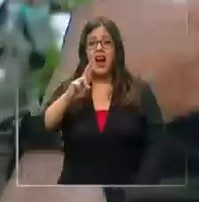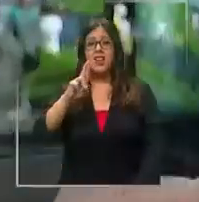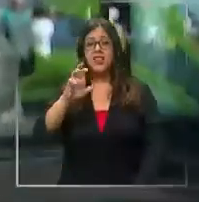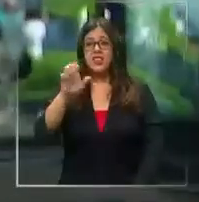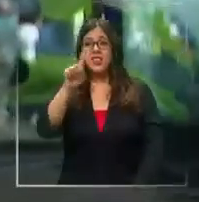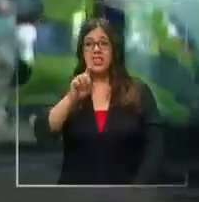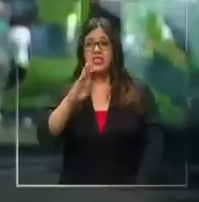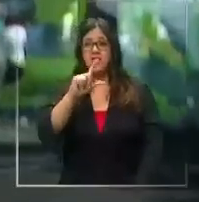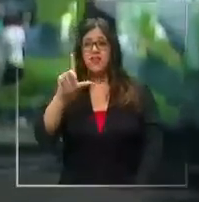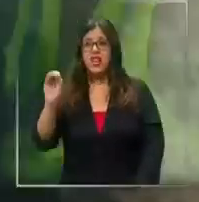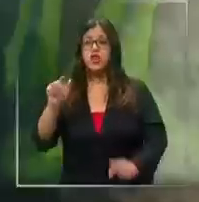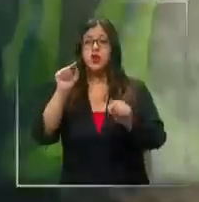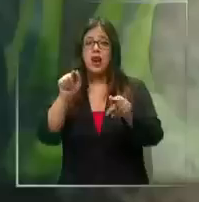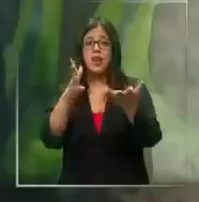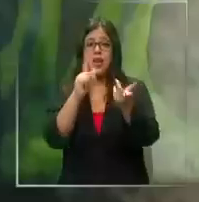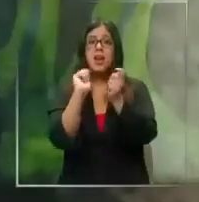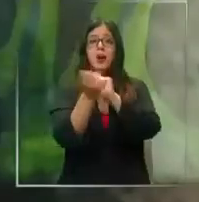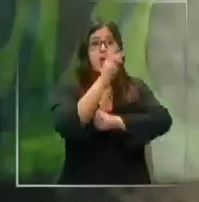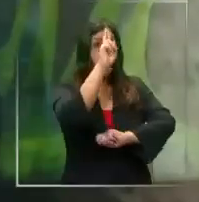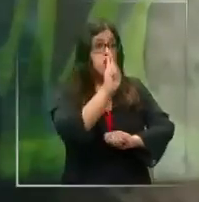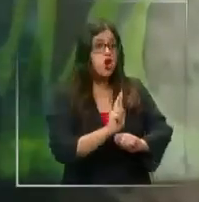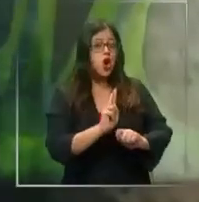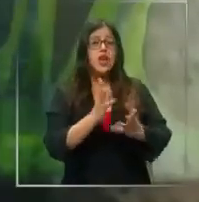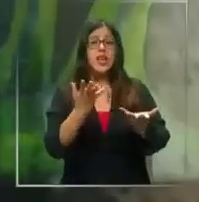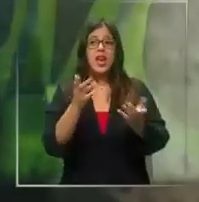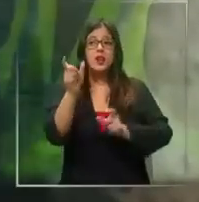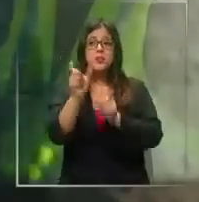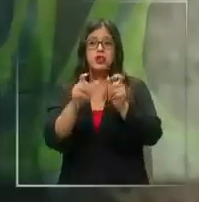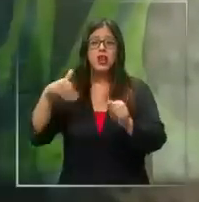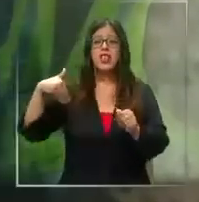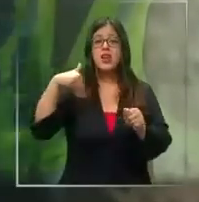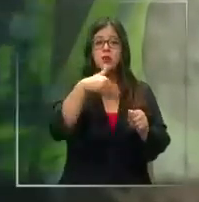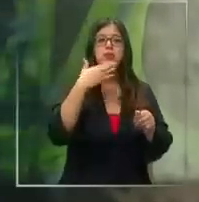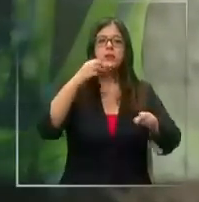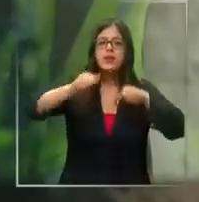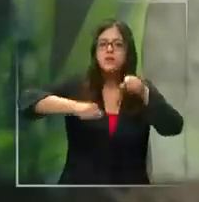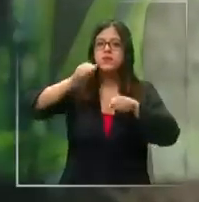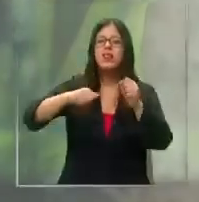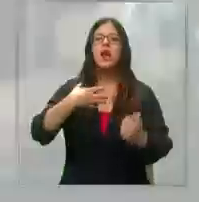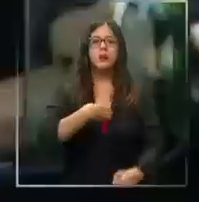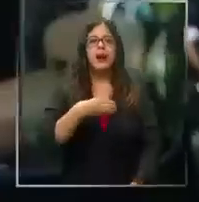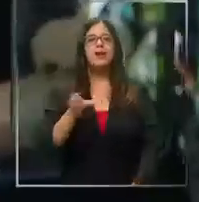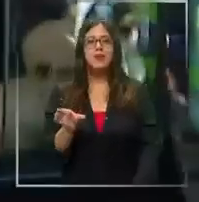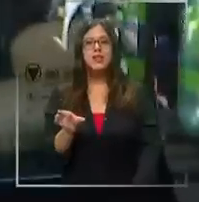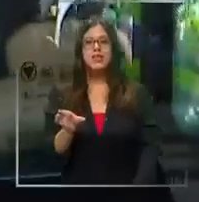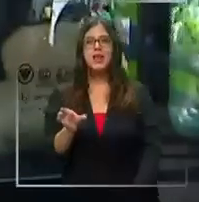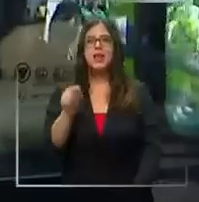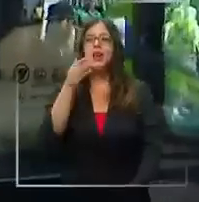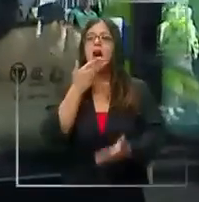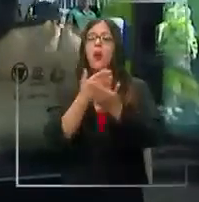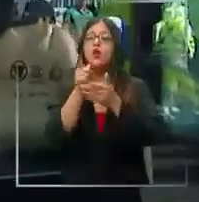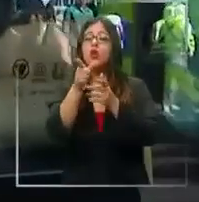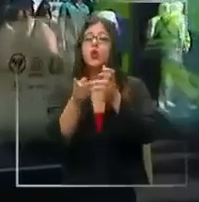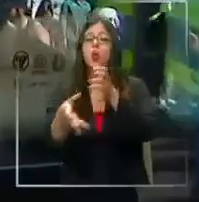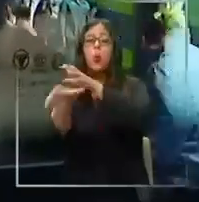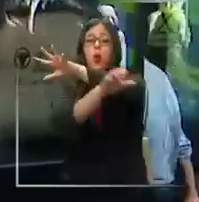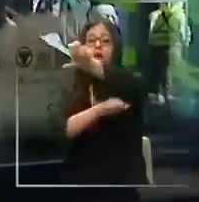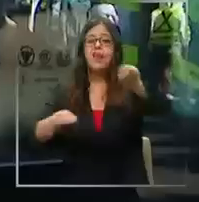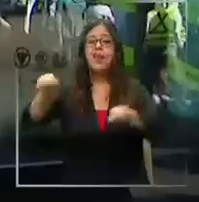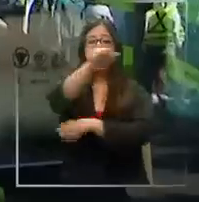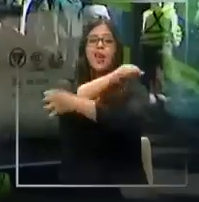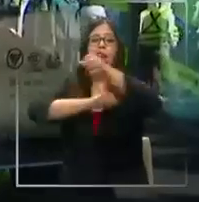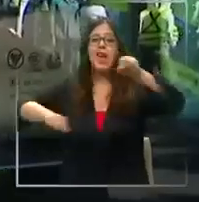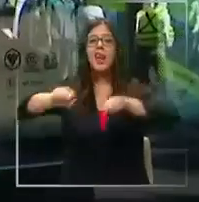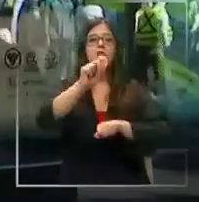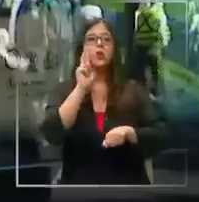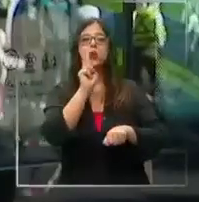buses intercambiaron roles para intentar mejorar el respeto vial y empatizar con el otro. Tú al girar, no